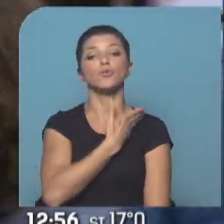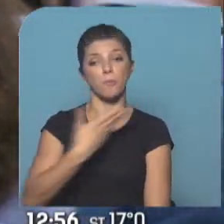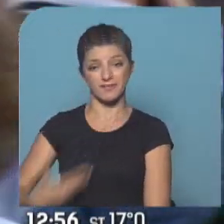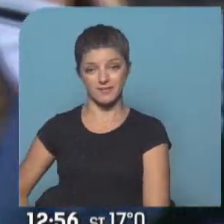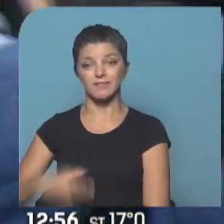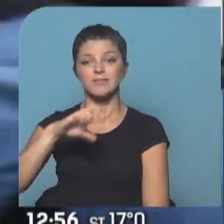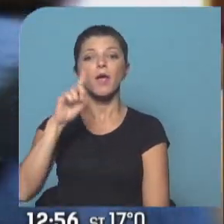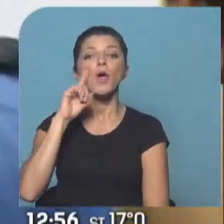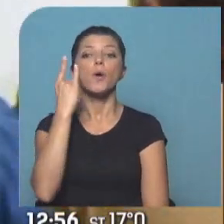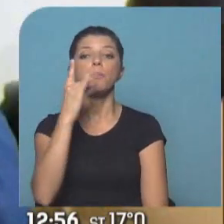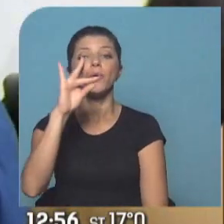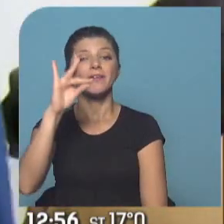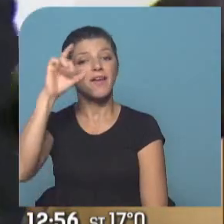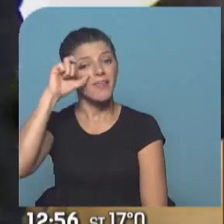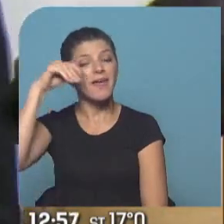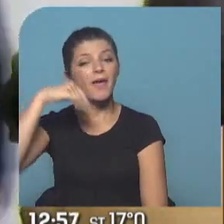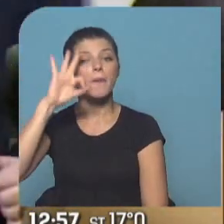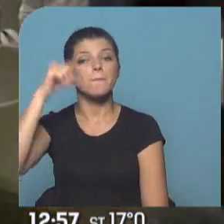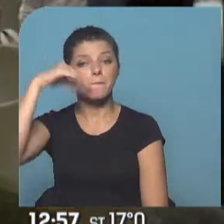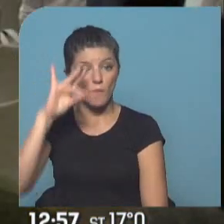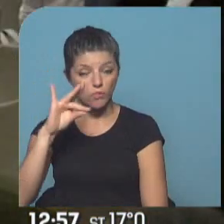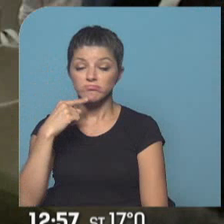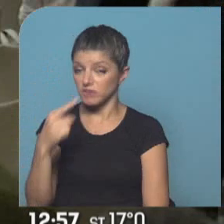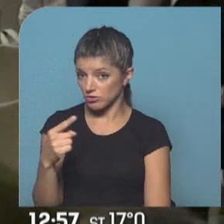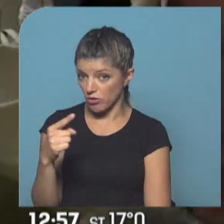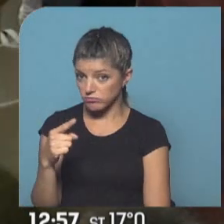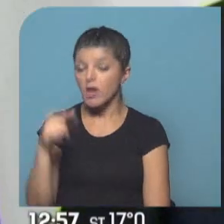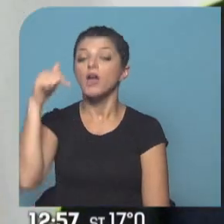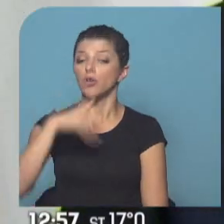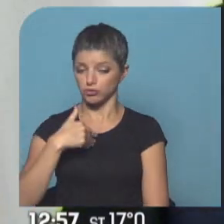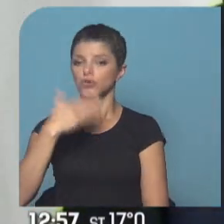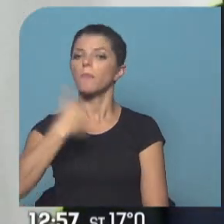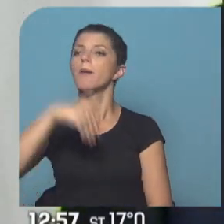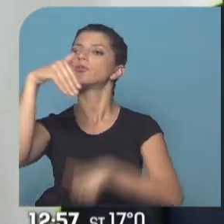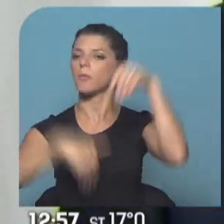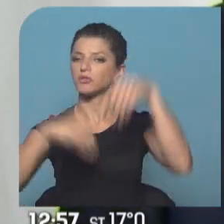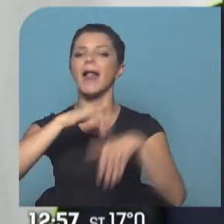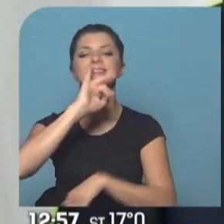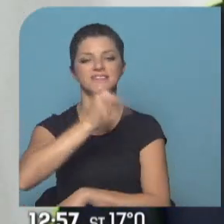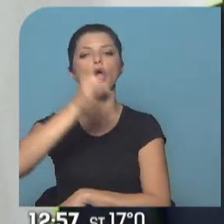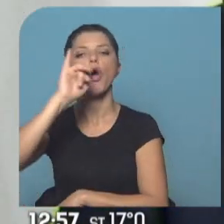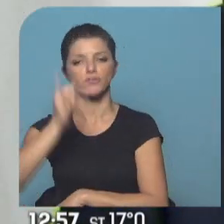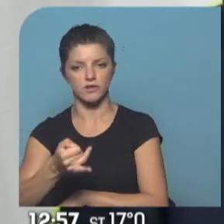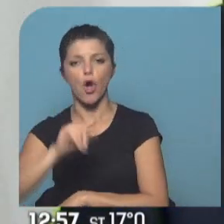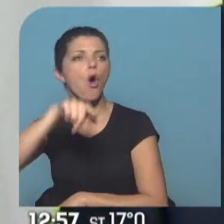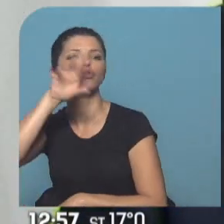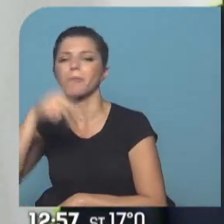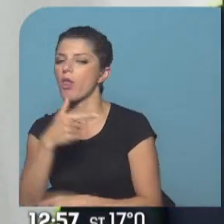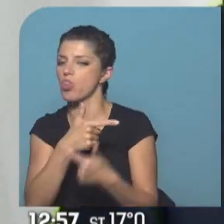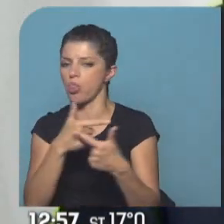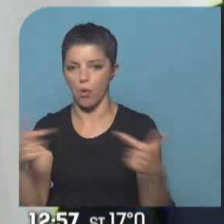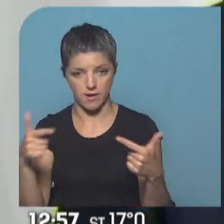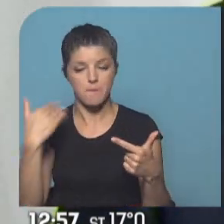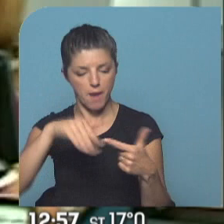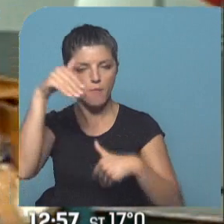Puigdemont, asegura a quien quiera escucharlo que la celebración de la consulta es irreversible y que no existe un plan alternativo al referendo